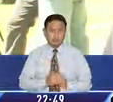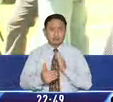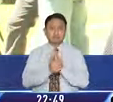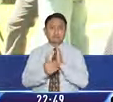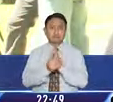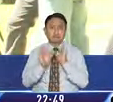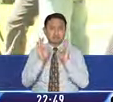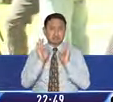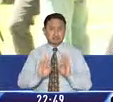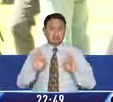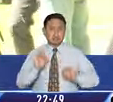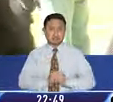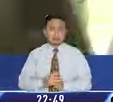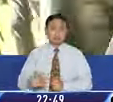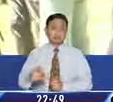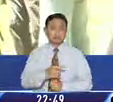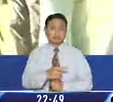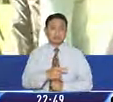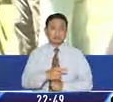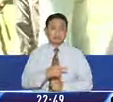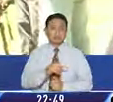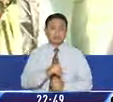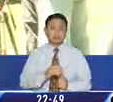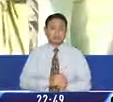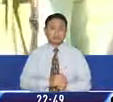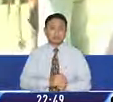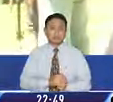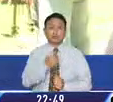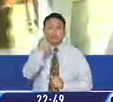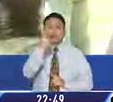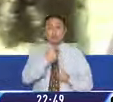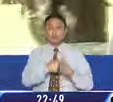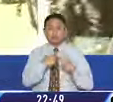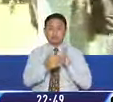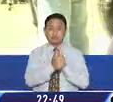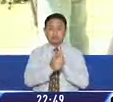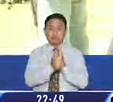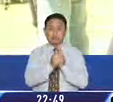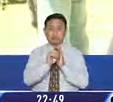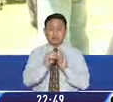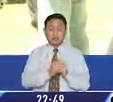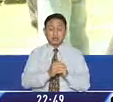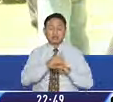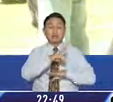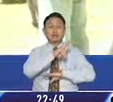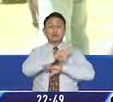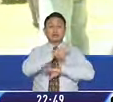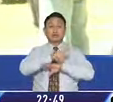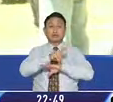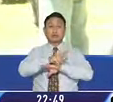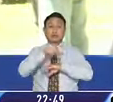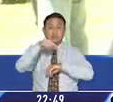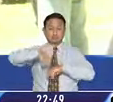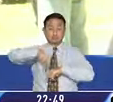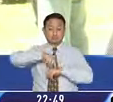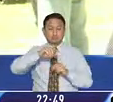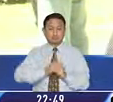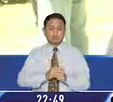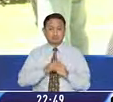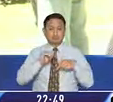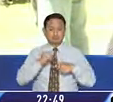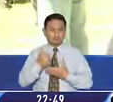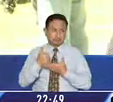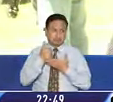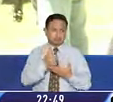capacitación. Una capacitación prácticamente de un mes y los supervisores también una capacitación aparte para poder